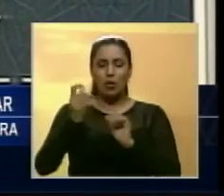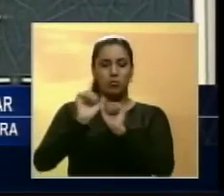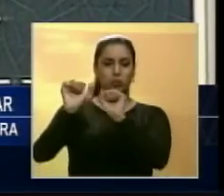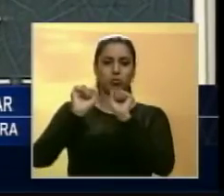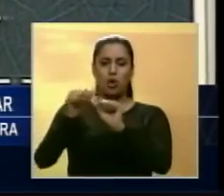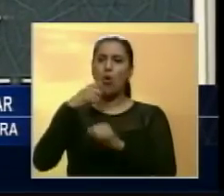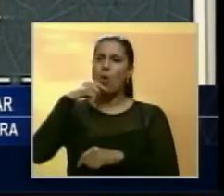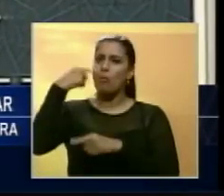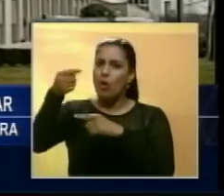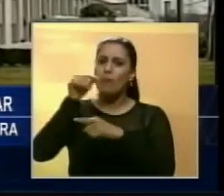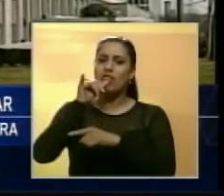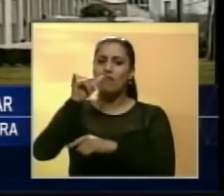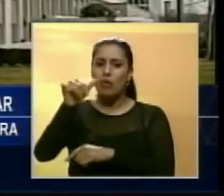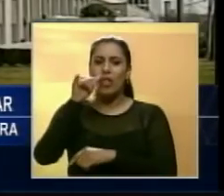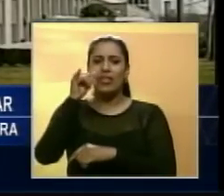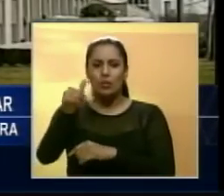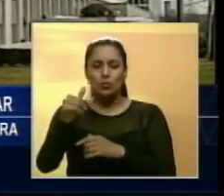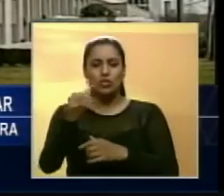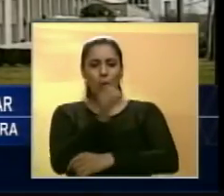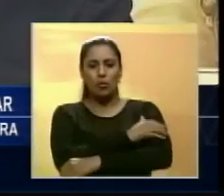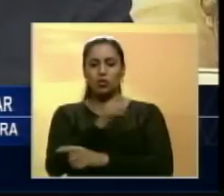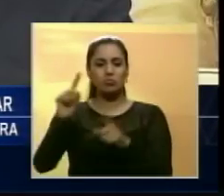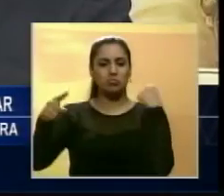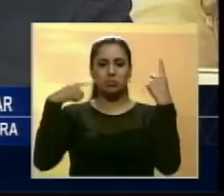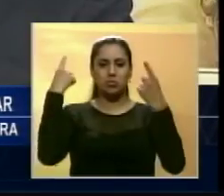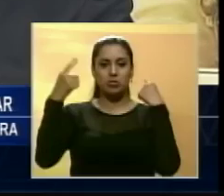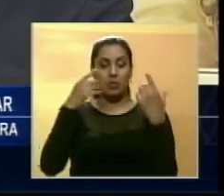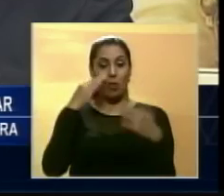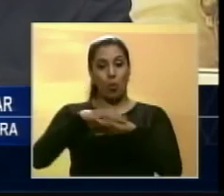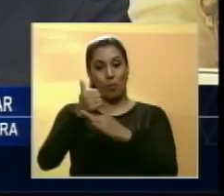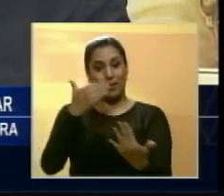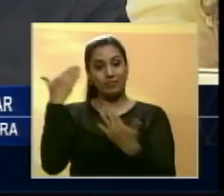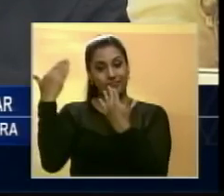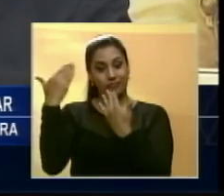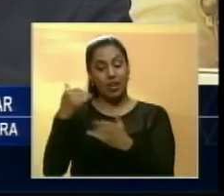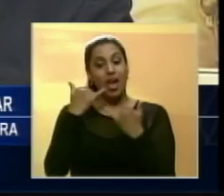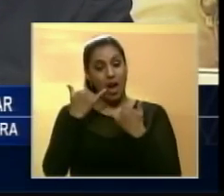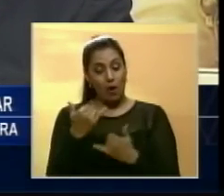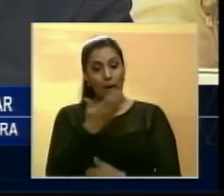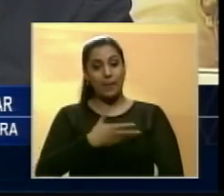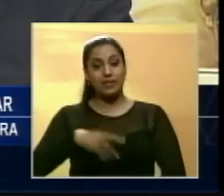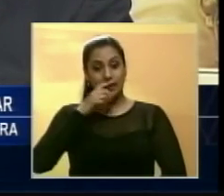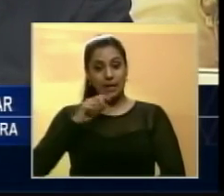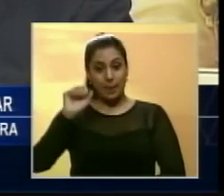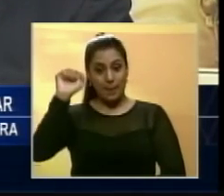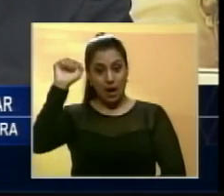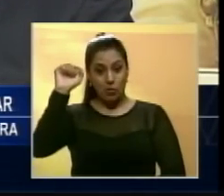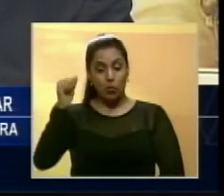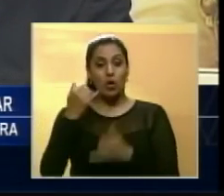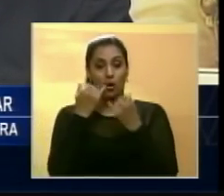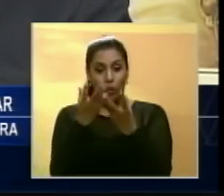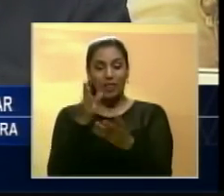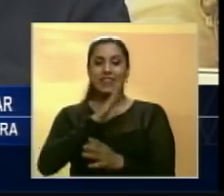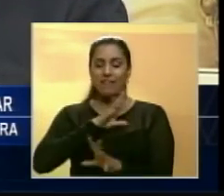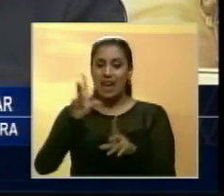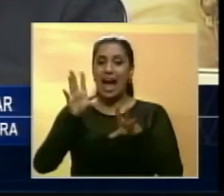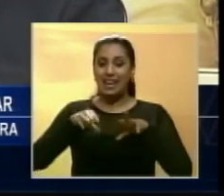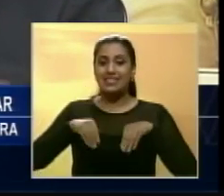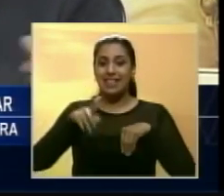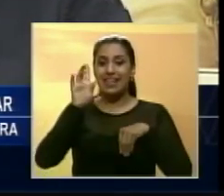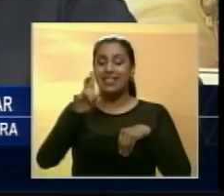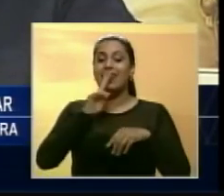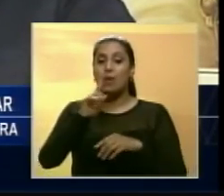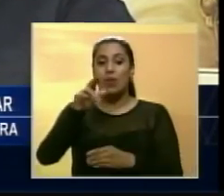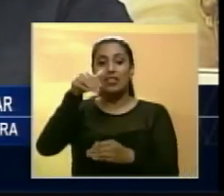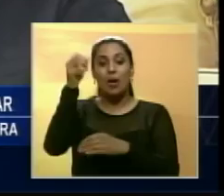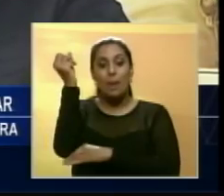la oposición y perseguir a la disidencia. En el documento también resaltó que el presidente de la República, Nicolás Maduro, debió aceptar los